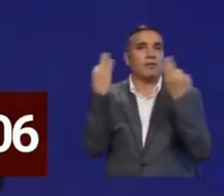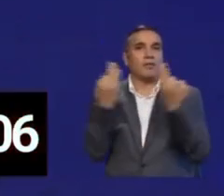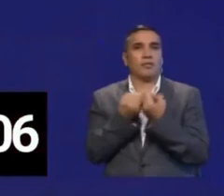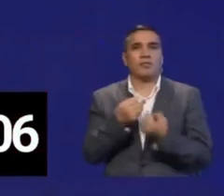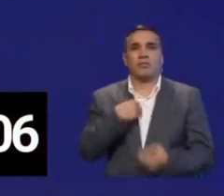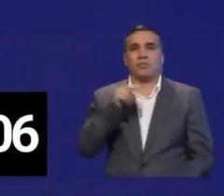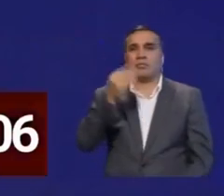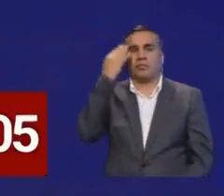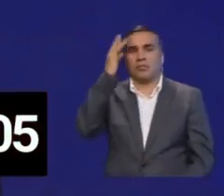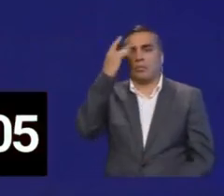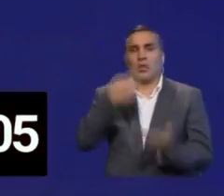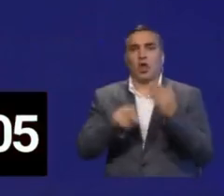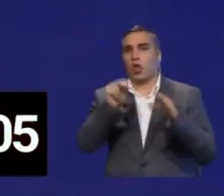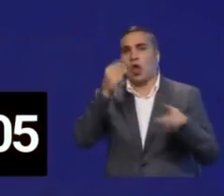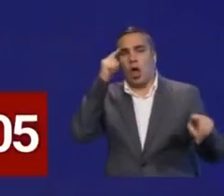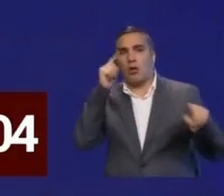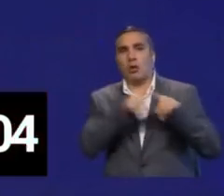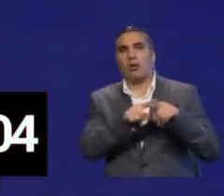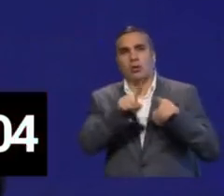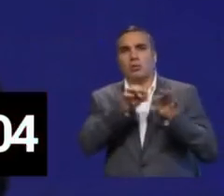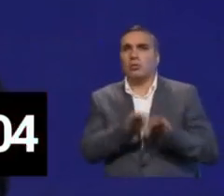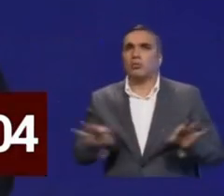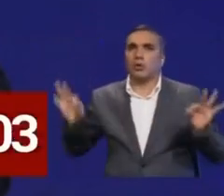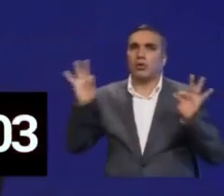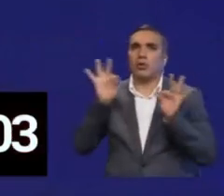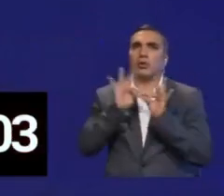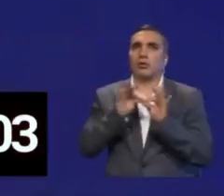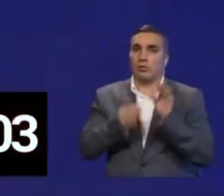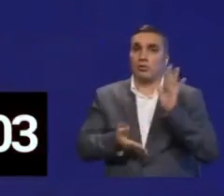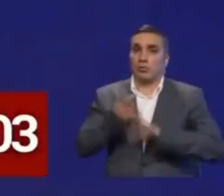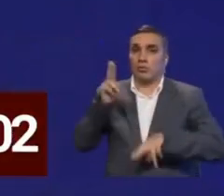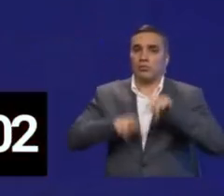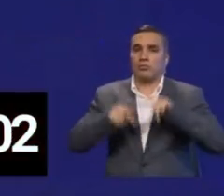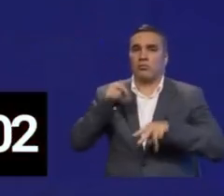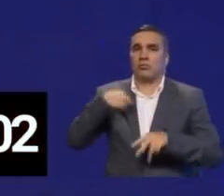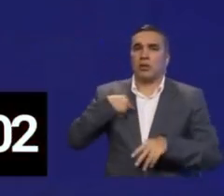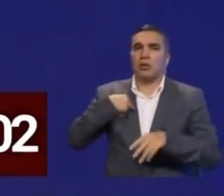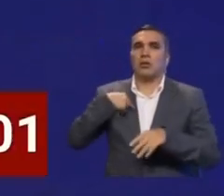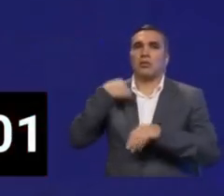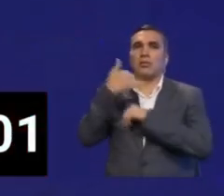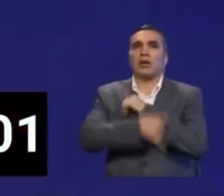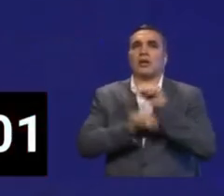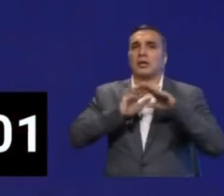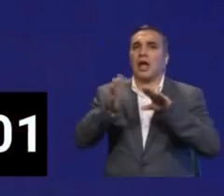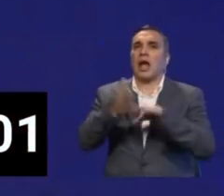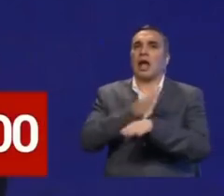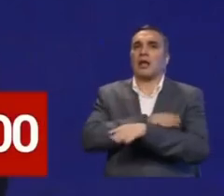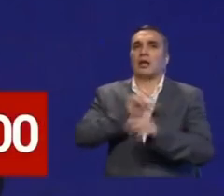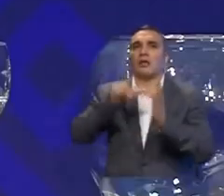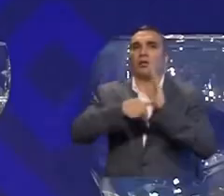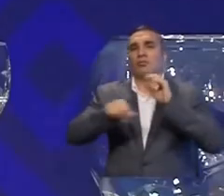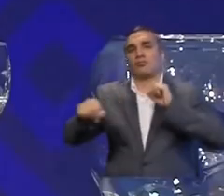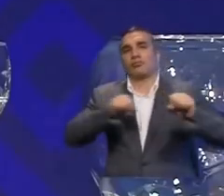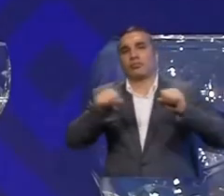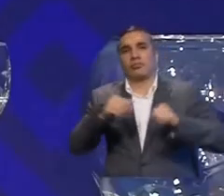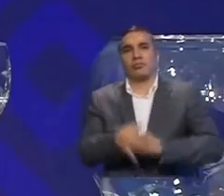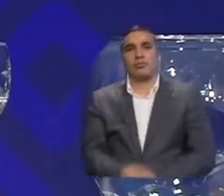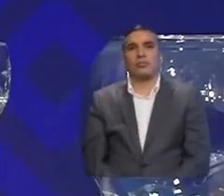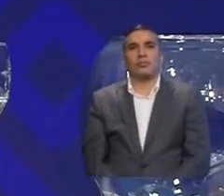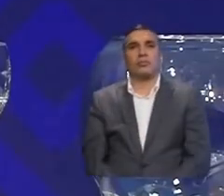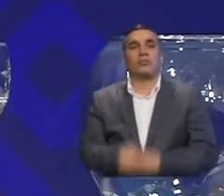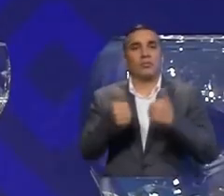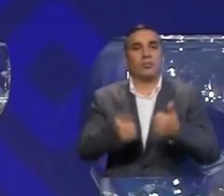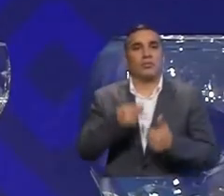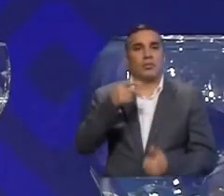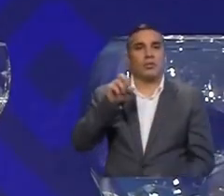no sé por qué se oponen a algo que es tan importante. Reconstruyamos nuestro país. Ya lo hicimos una vez luego del terremoto. Candidato